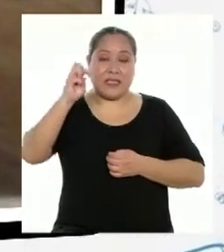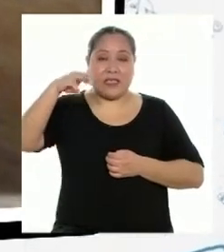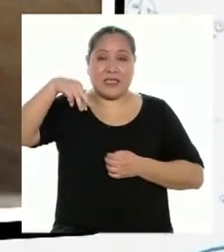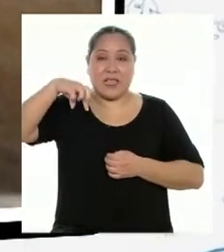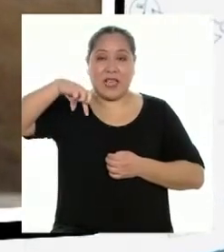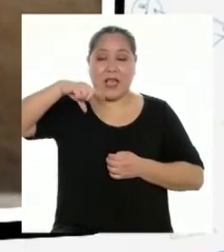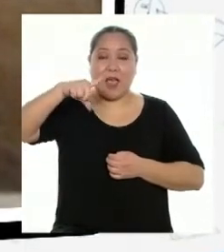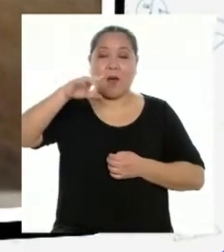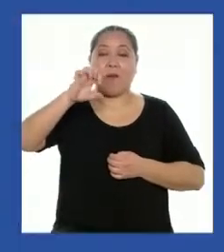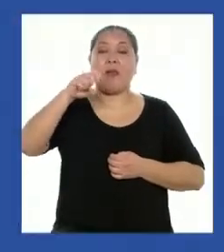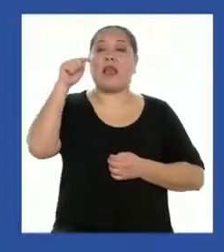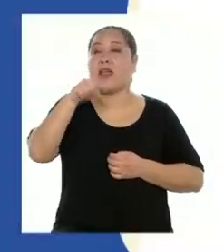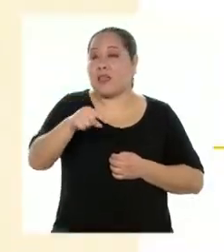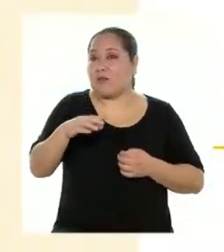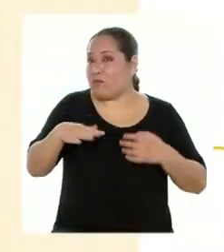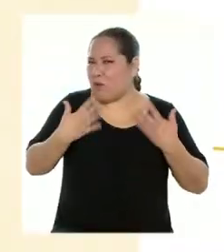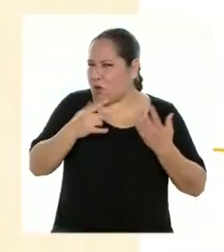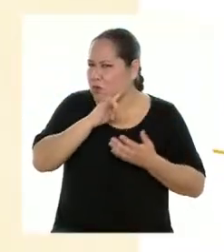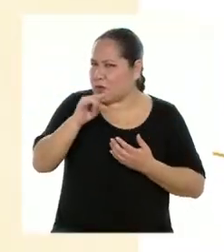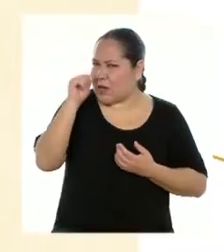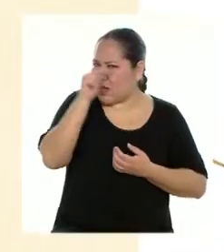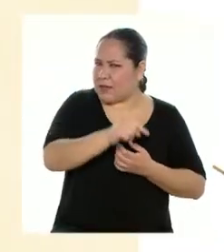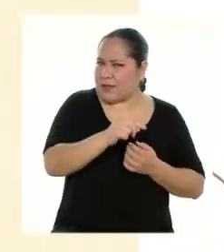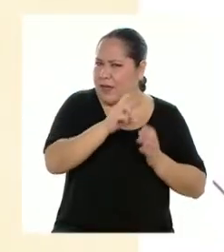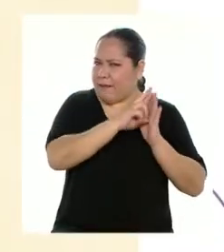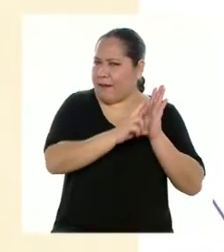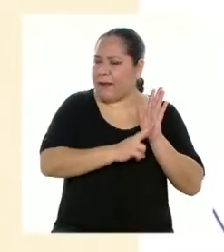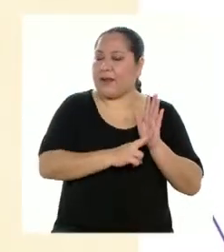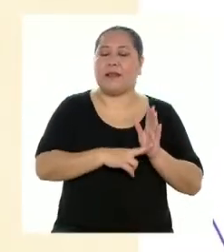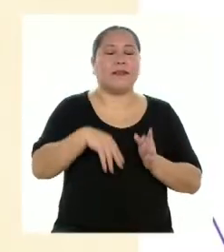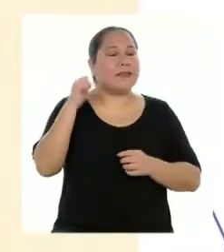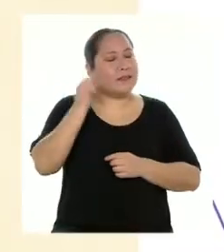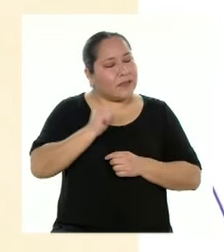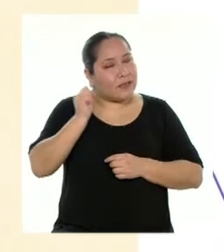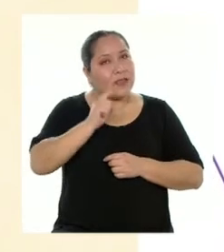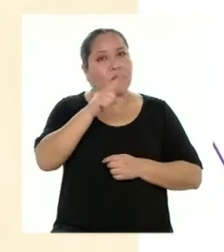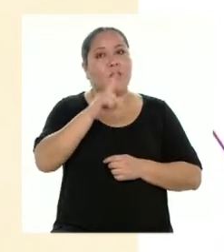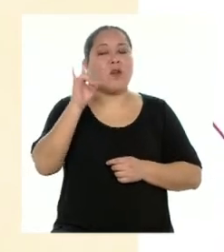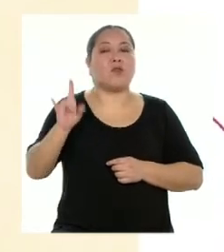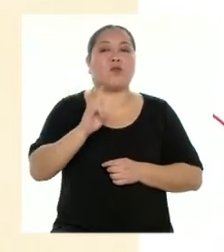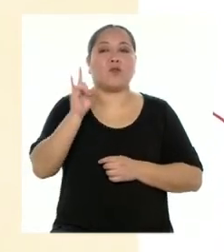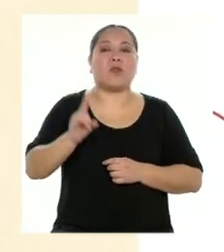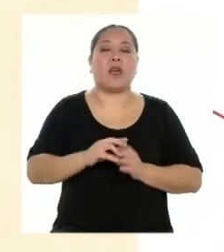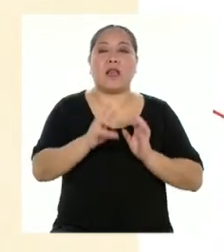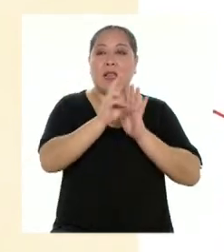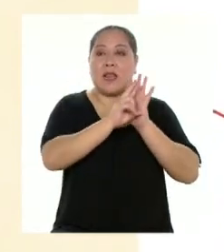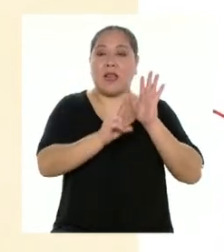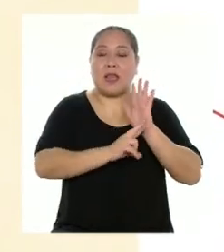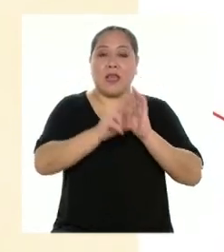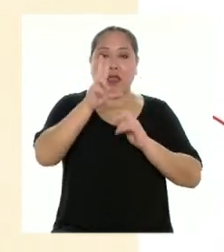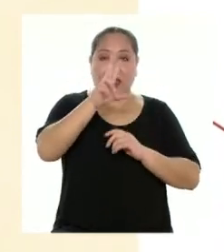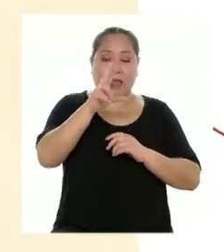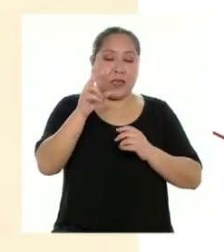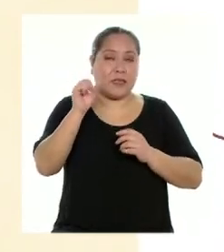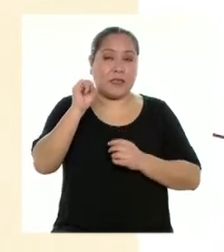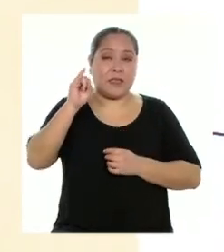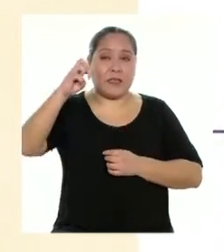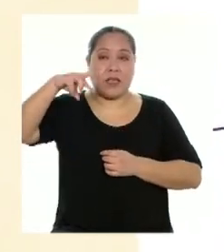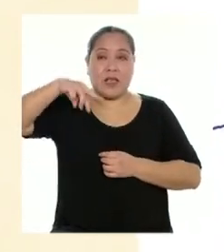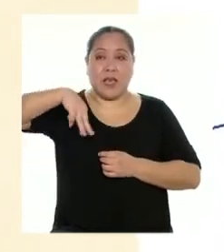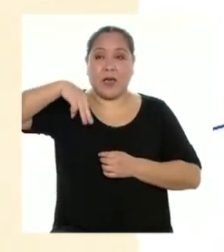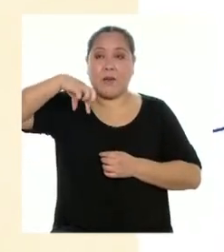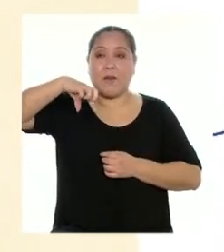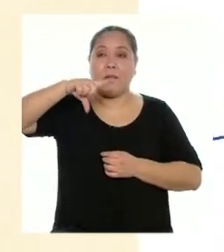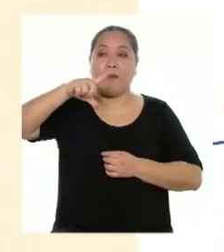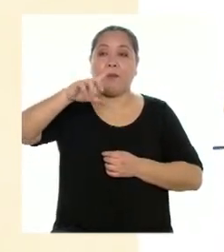circulares? ¿Es válido hacerlo? Hola María Fernanda. Claro que sí. Podemos emplear la regla de 3 simples para hallarlos. De esta manera,